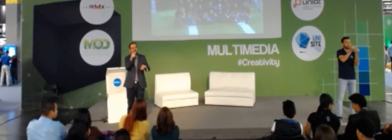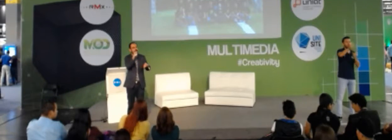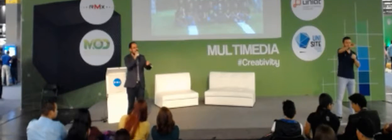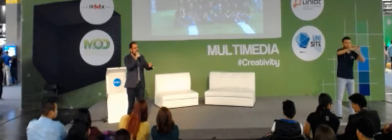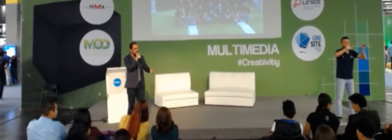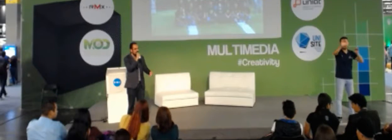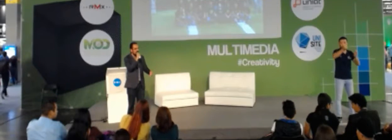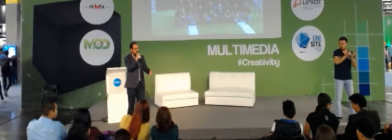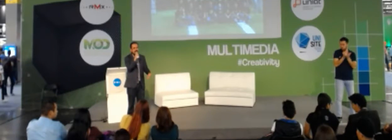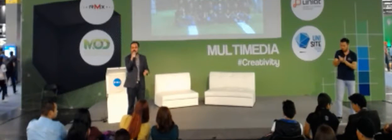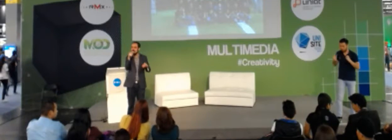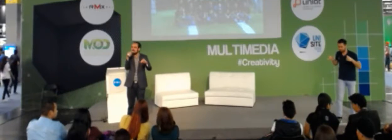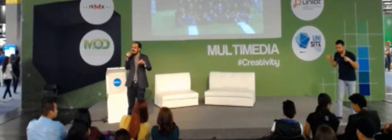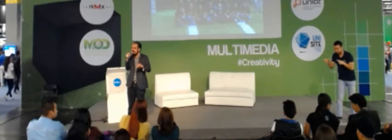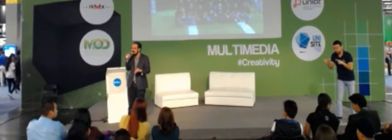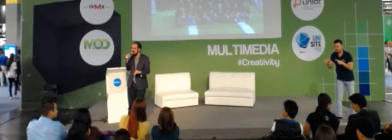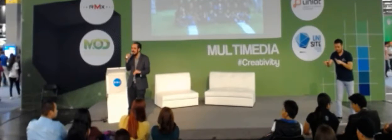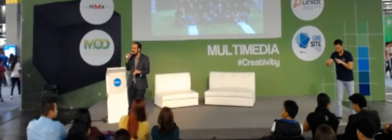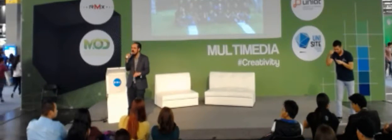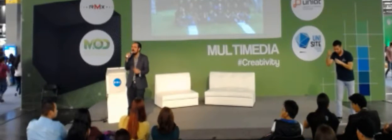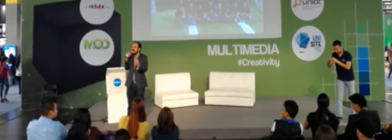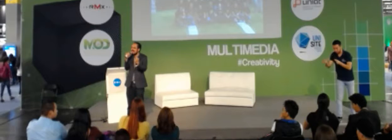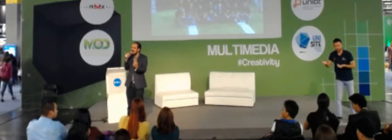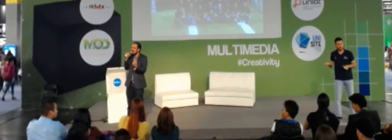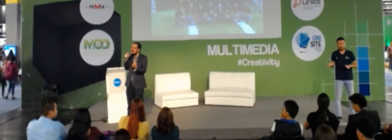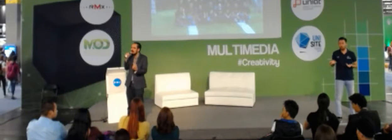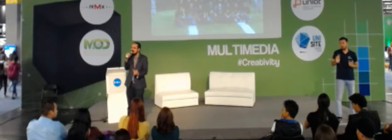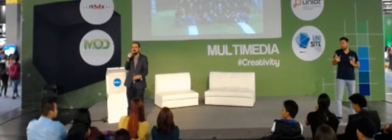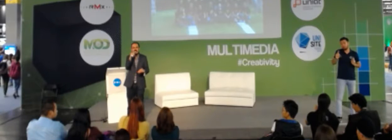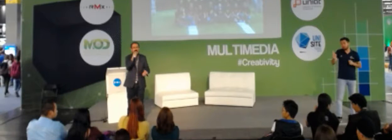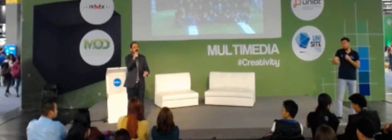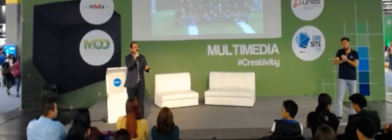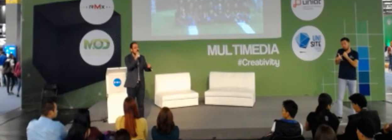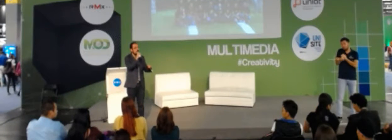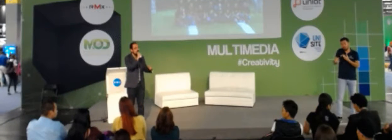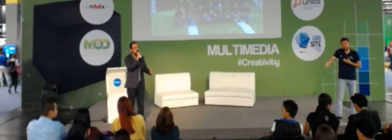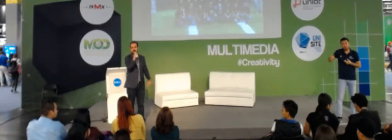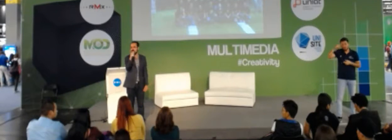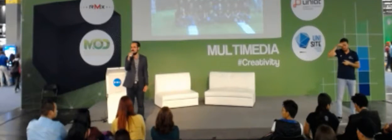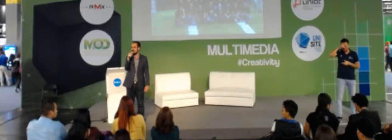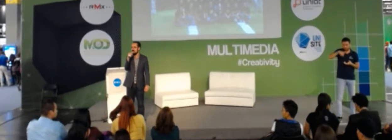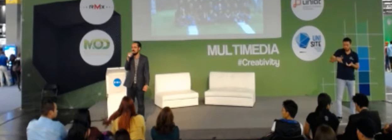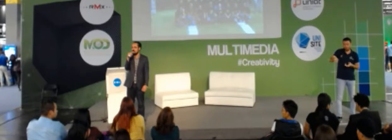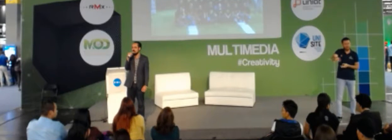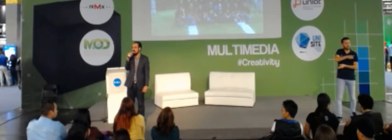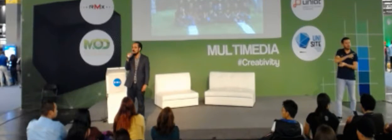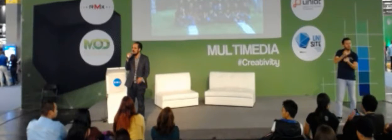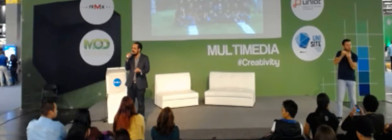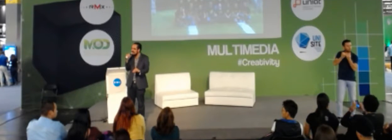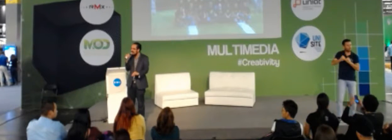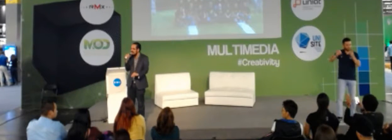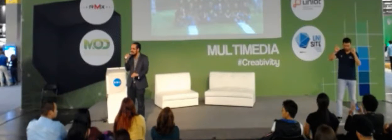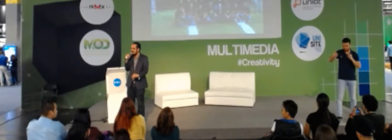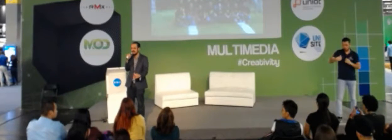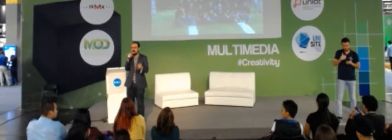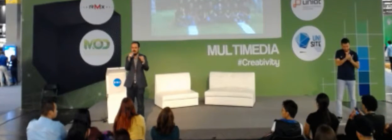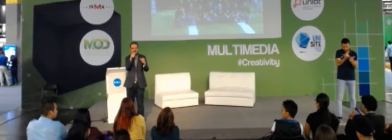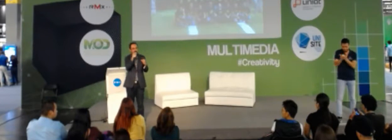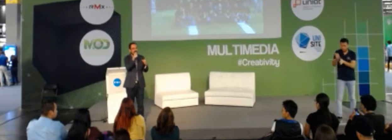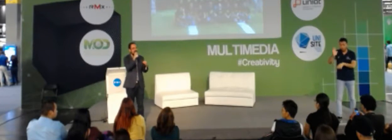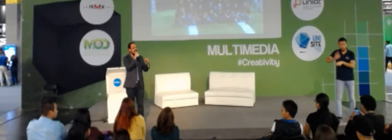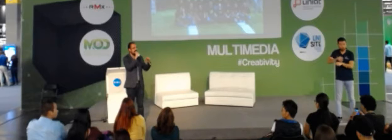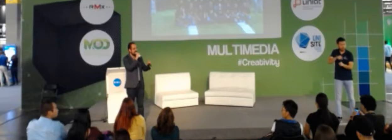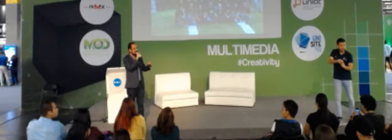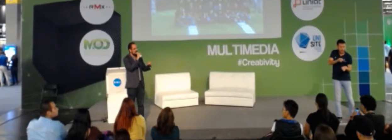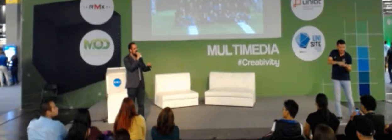no está preparado, que no está capacitado para que cada individuo sea autónomo. Porque nuestras leyes en lo